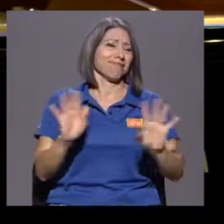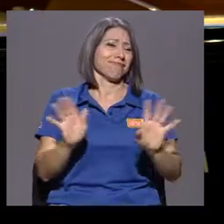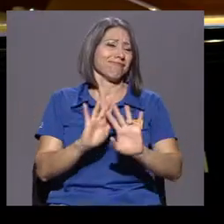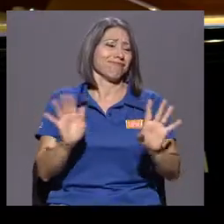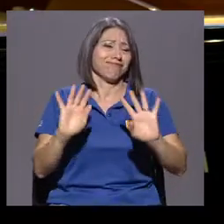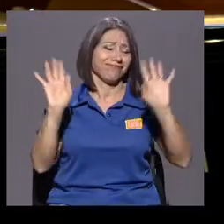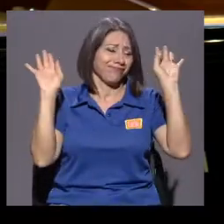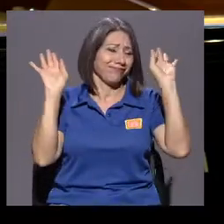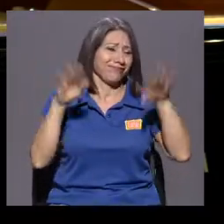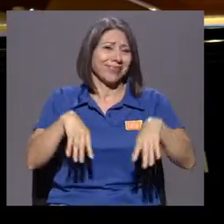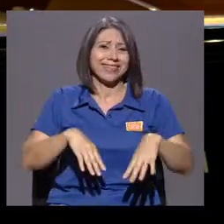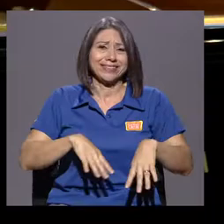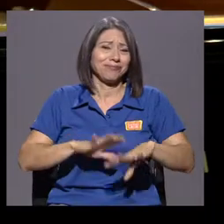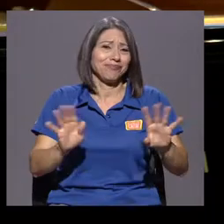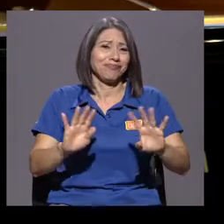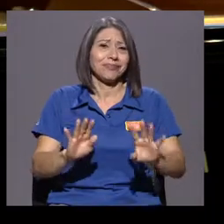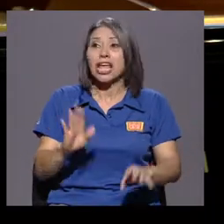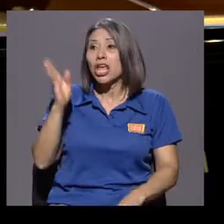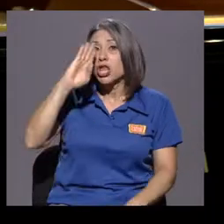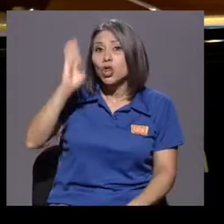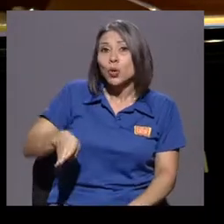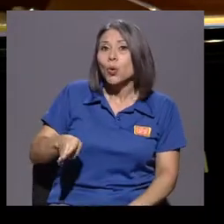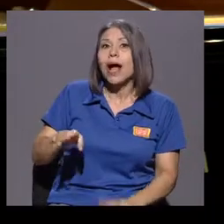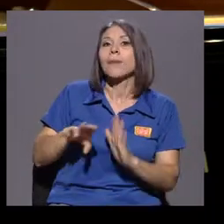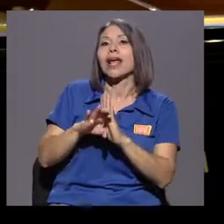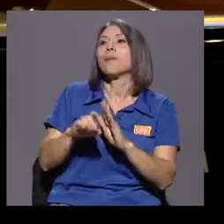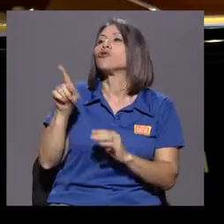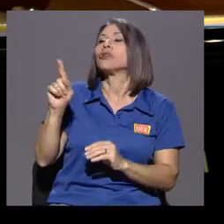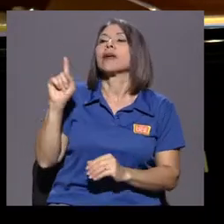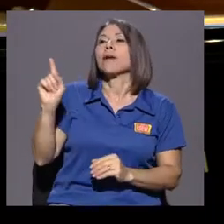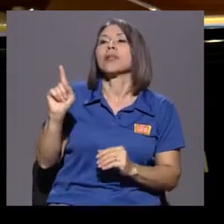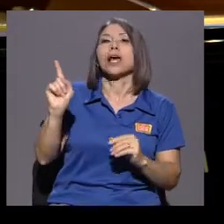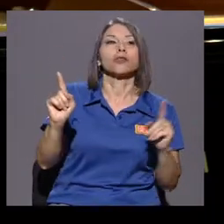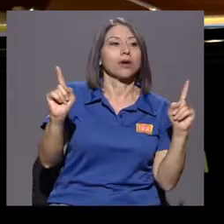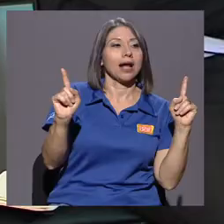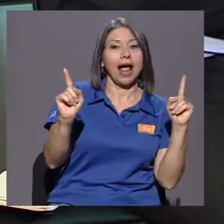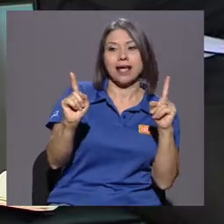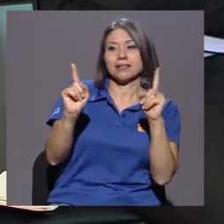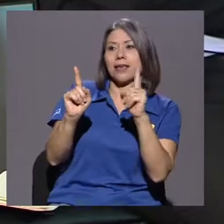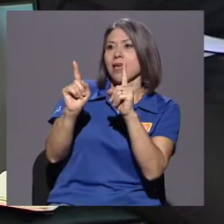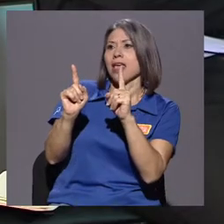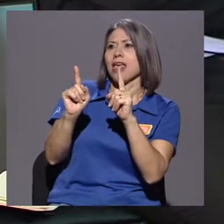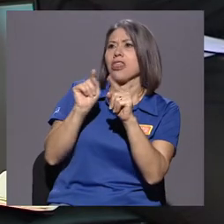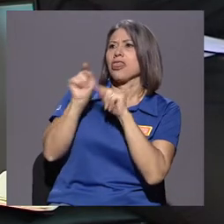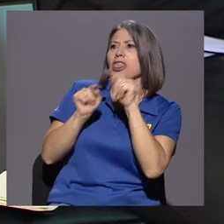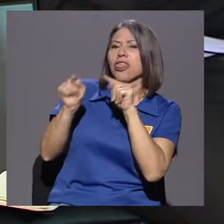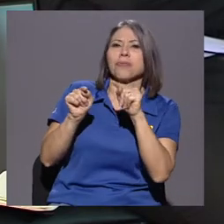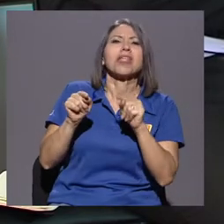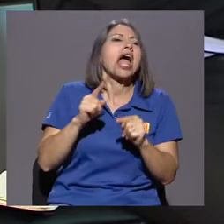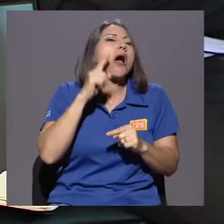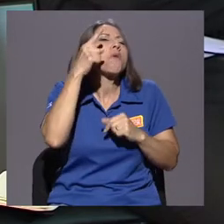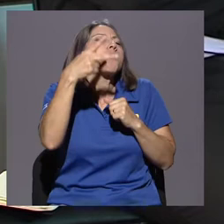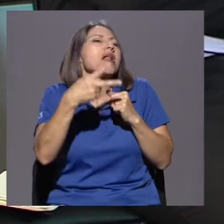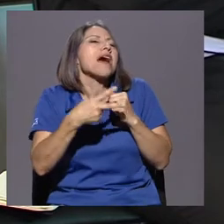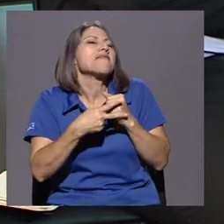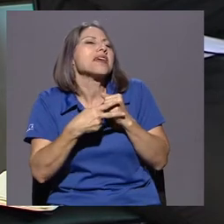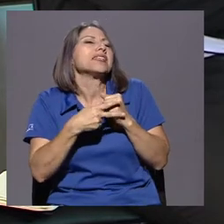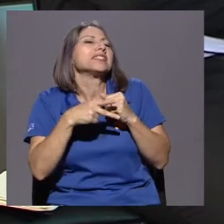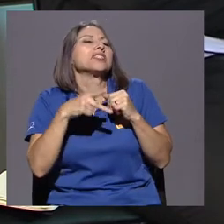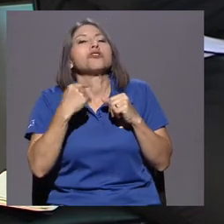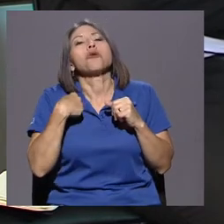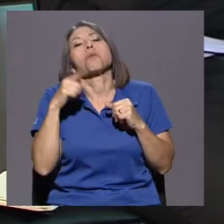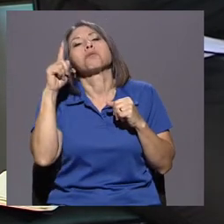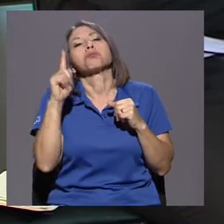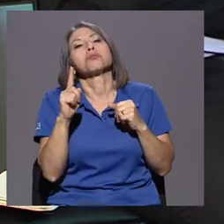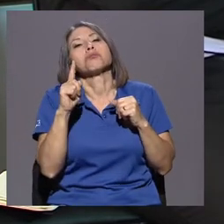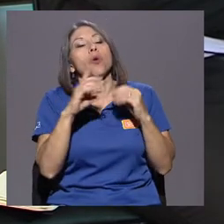nunca le han parado en media calle le han dicho nada alguna vez me insultaron desde una ventana de bus de un bus que pasó y